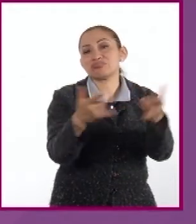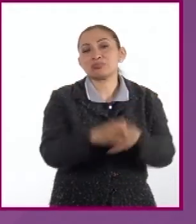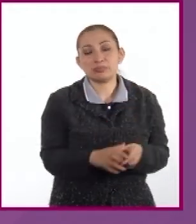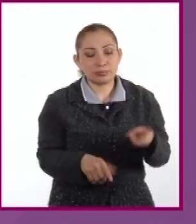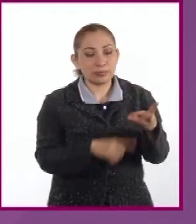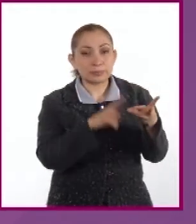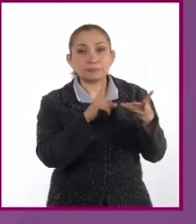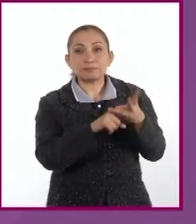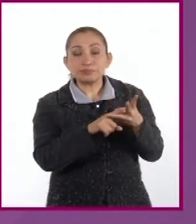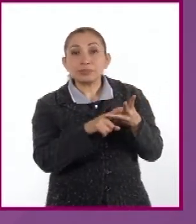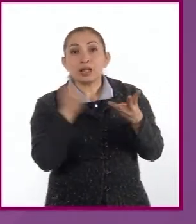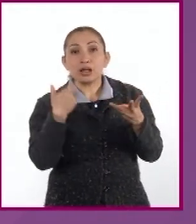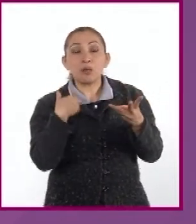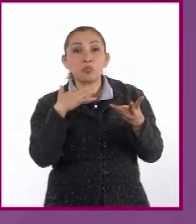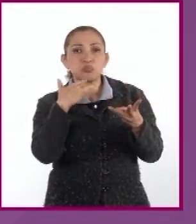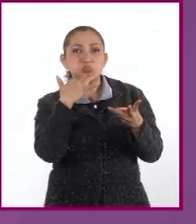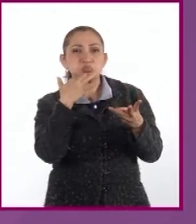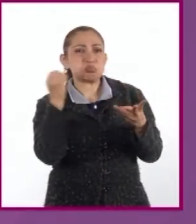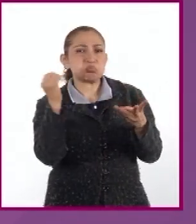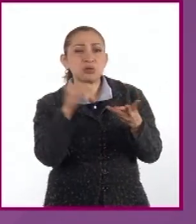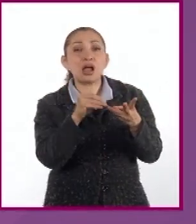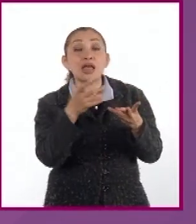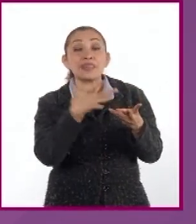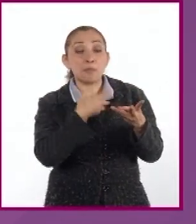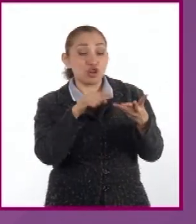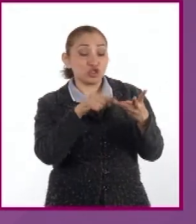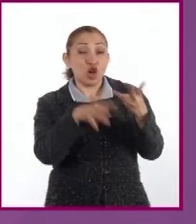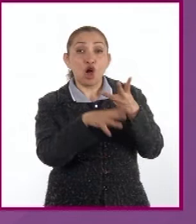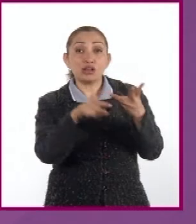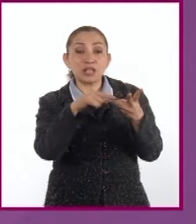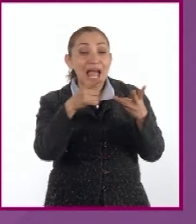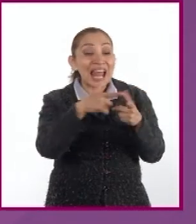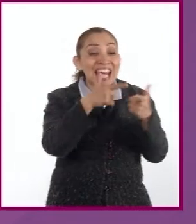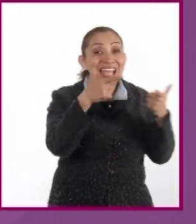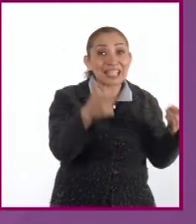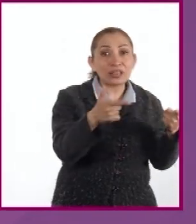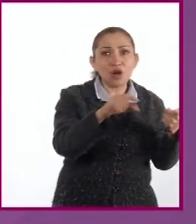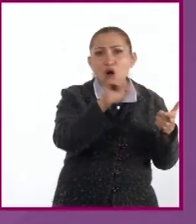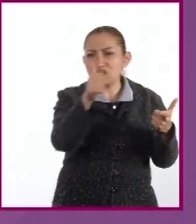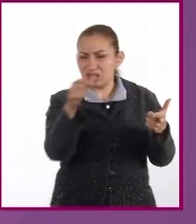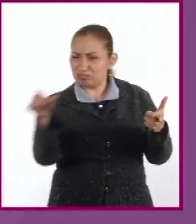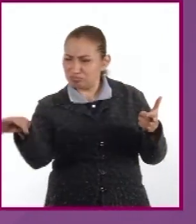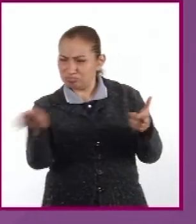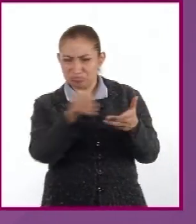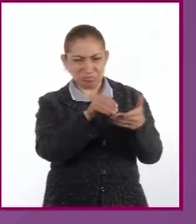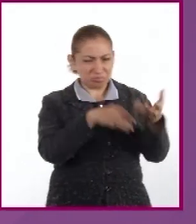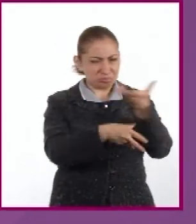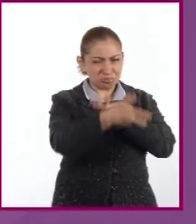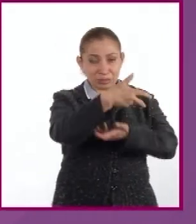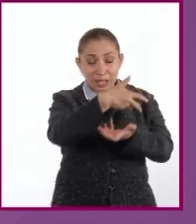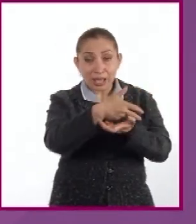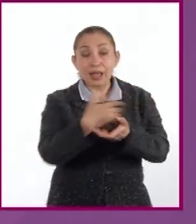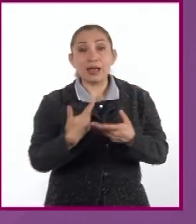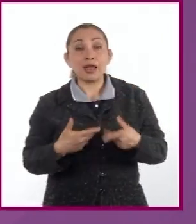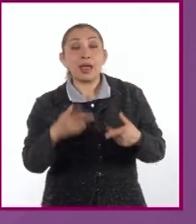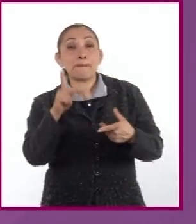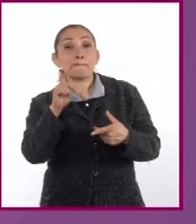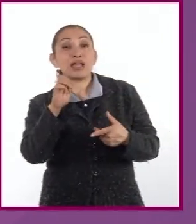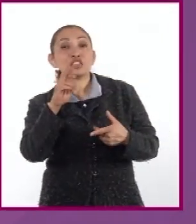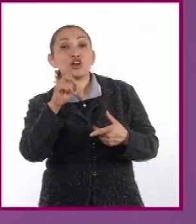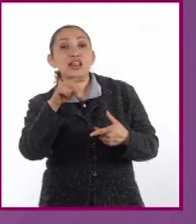3. Contaminación. Tenemos elementos de una leyenda en otra. 4.